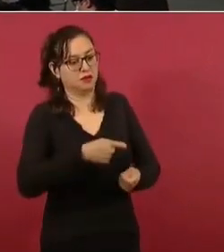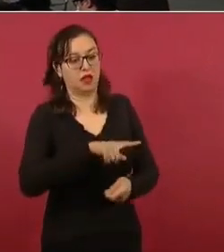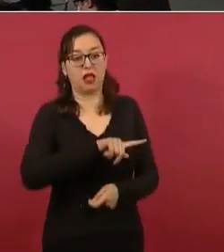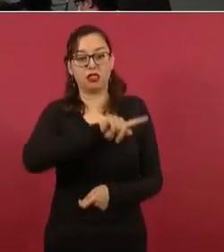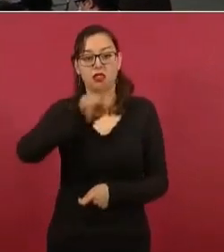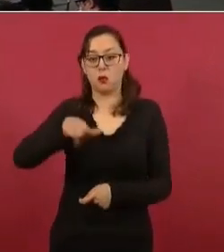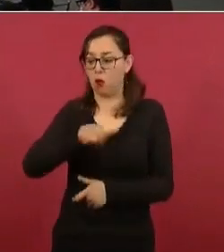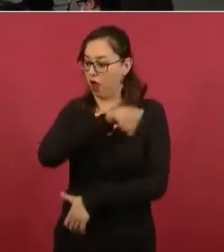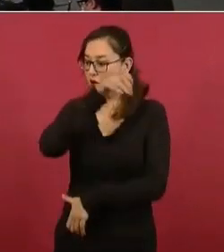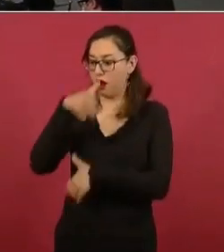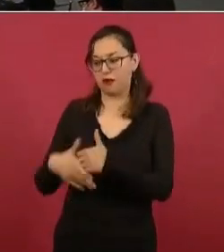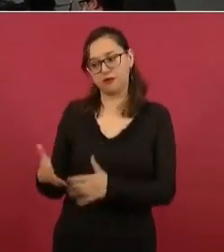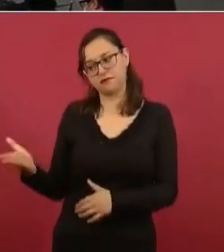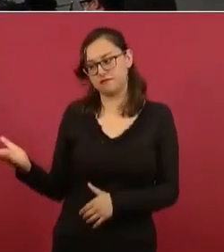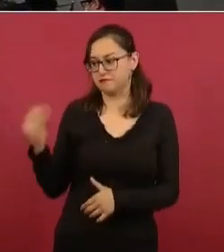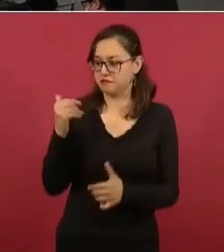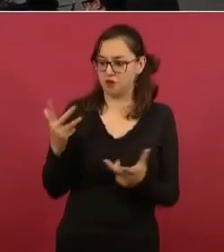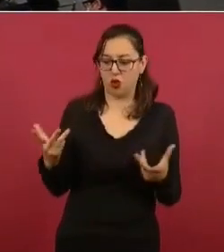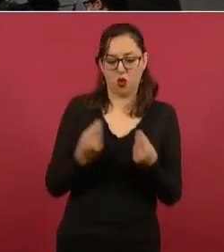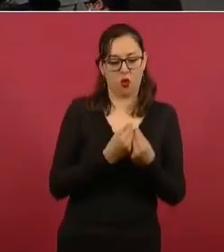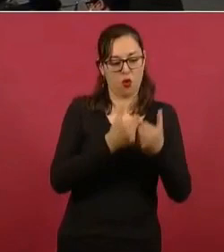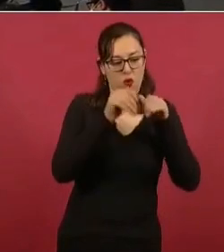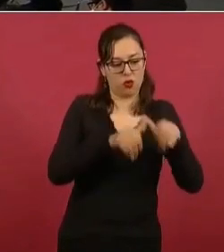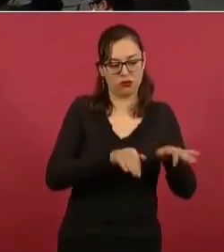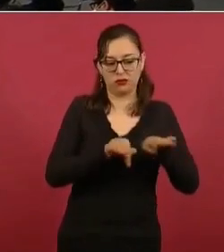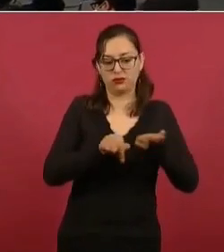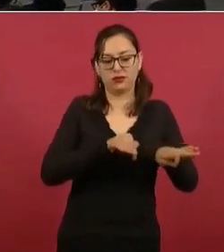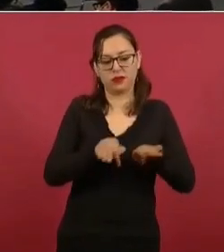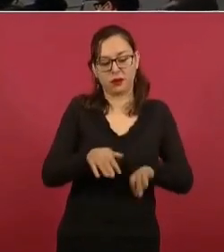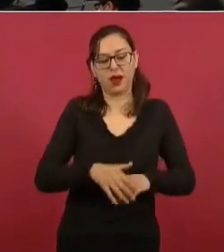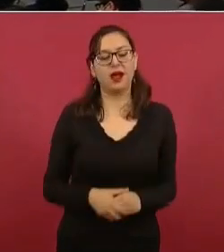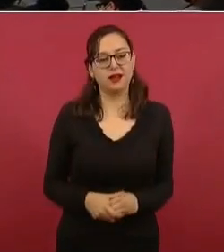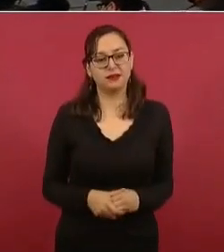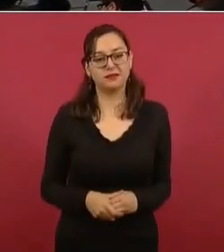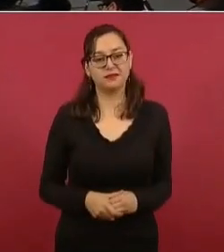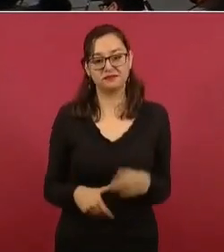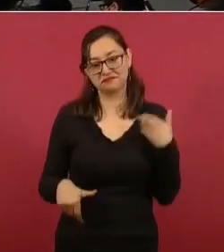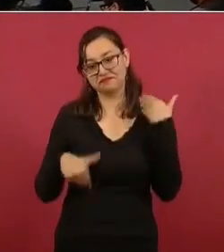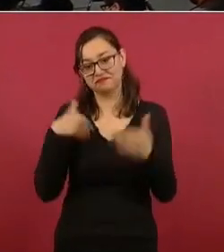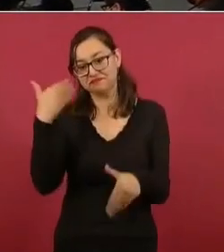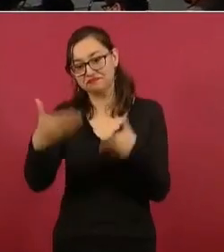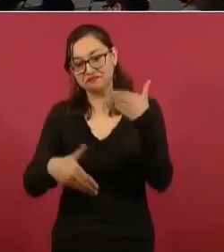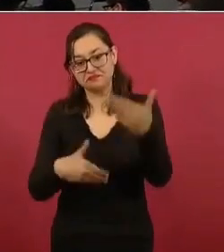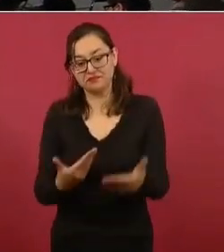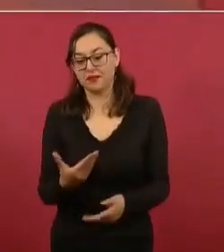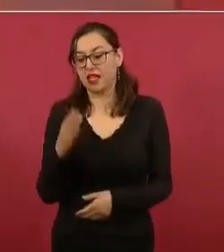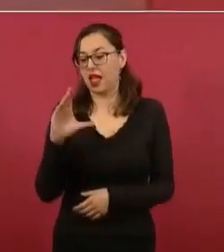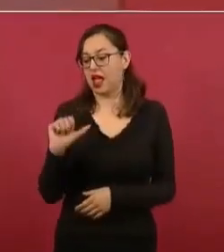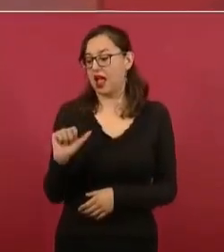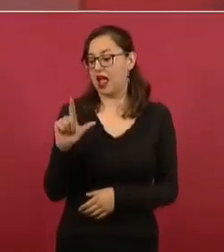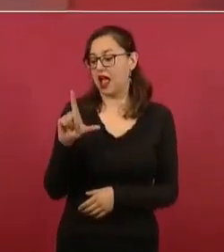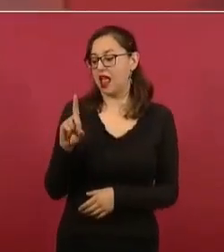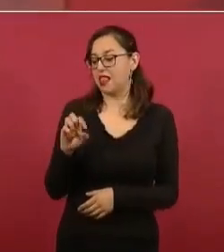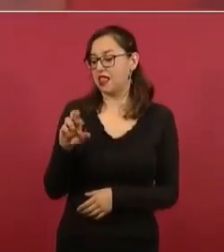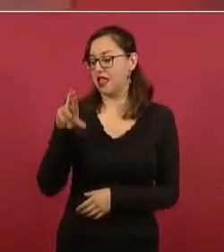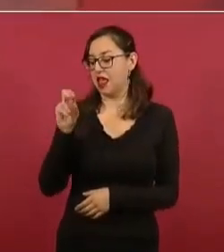Calderón le ayudó a Iberdrola y luego se lo llevaron de empleado.